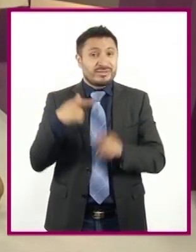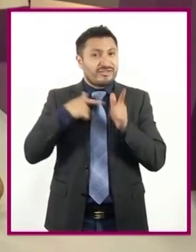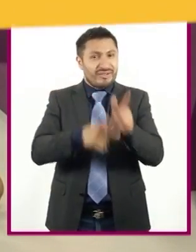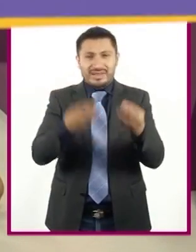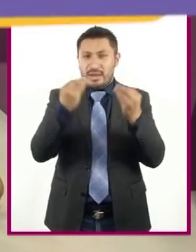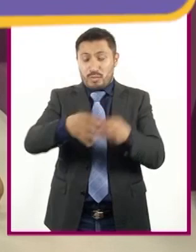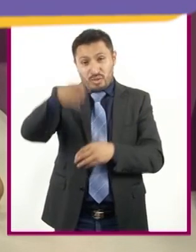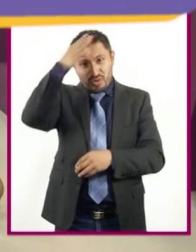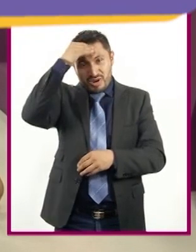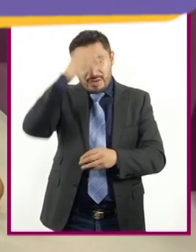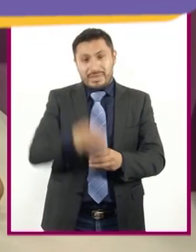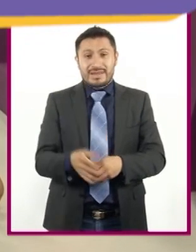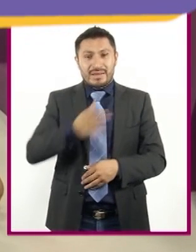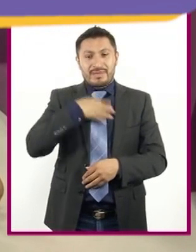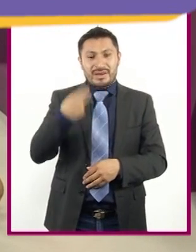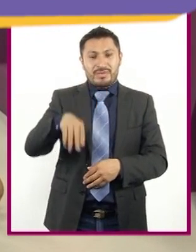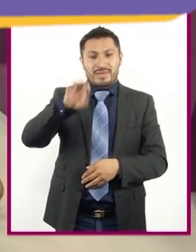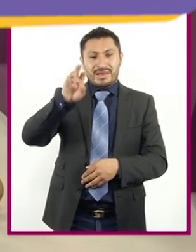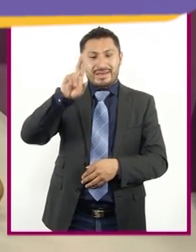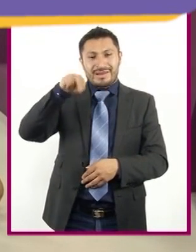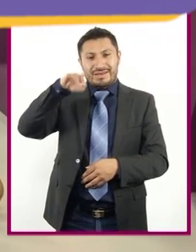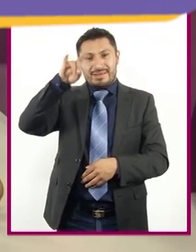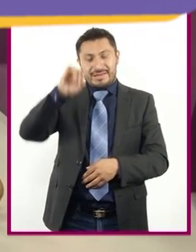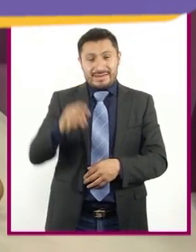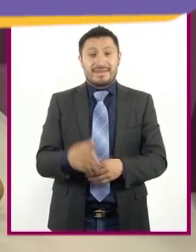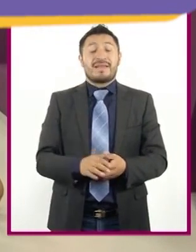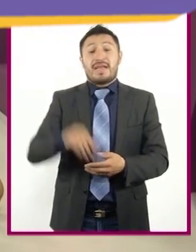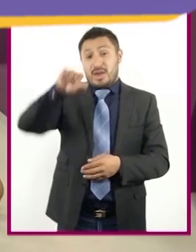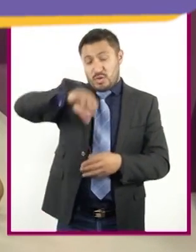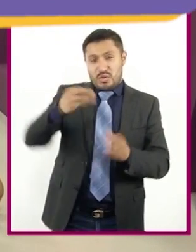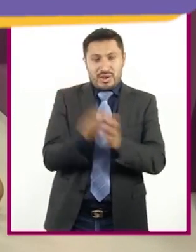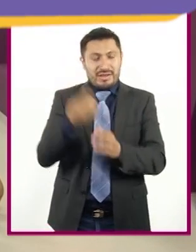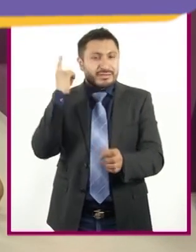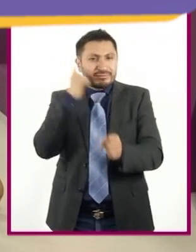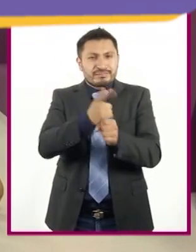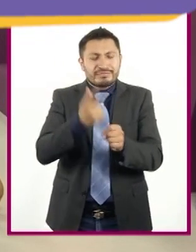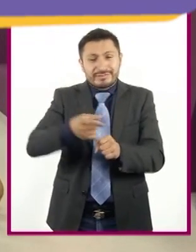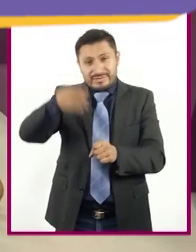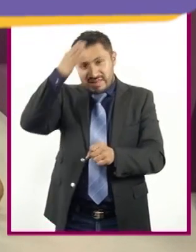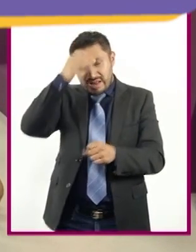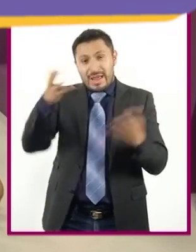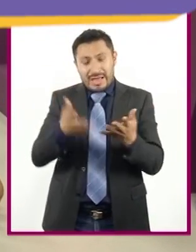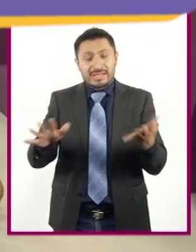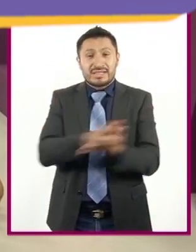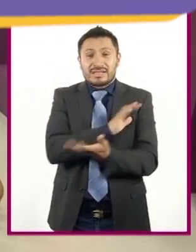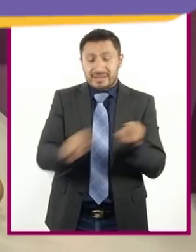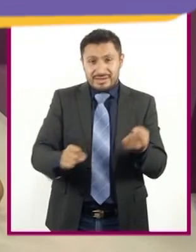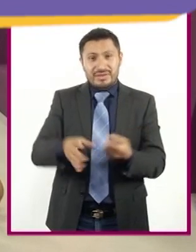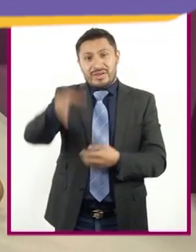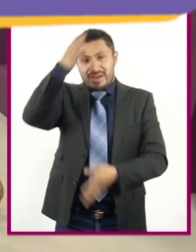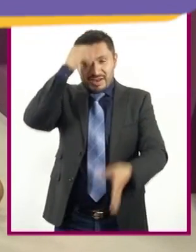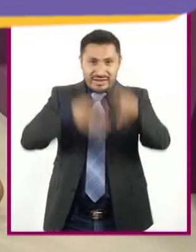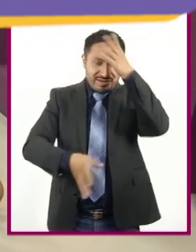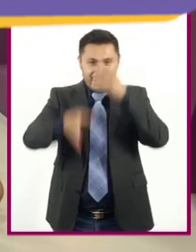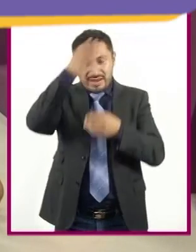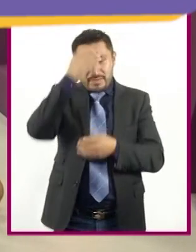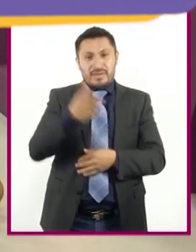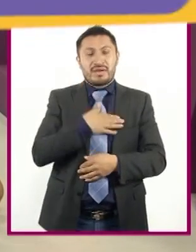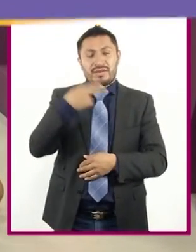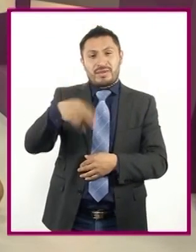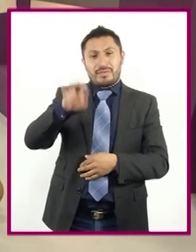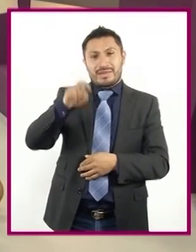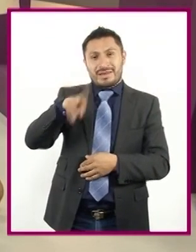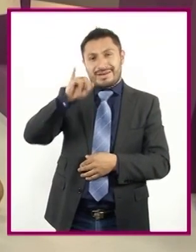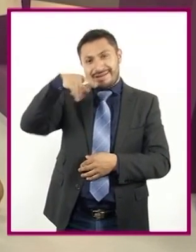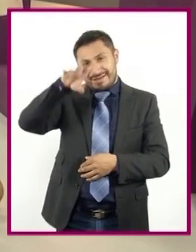explorar. Mi nombre es Erandi Rodríguez y en esta sesión descubrimos que haciendo y deshaciendo se va aprendiendo. Yo soy Enrique